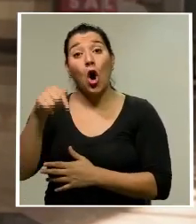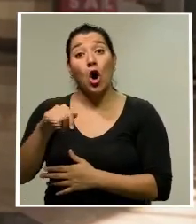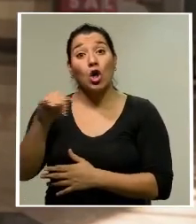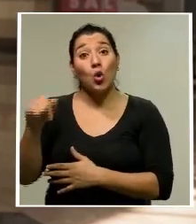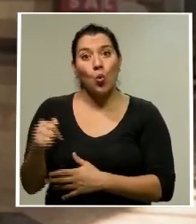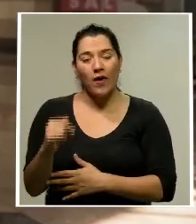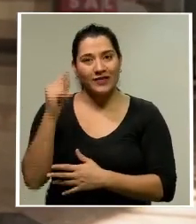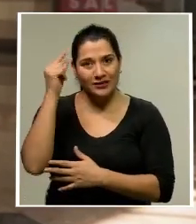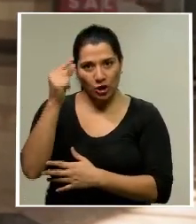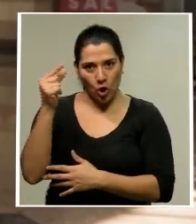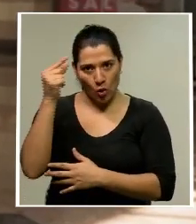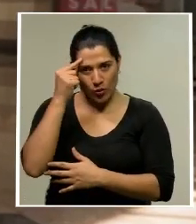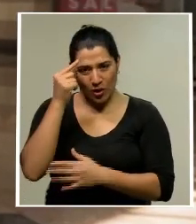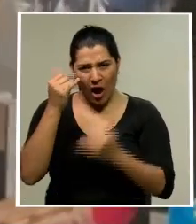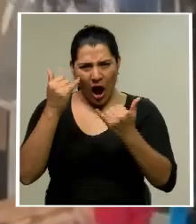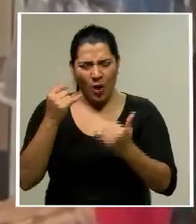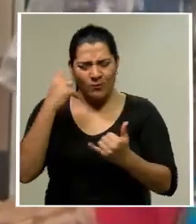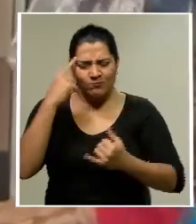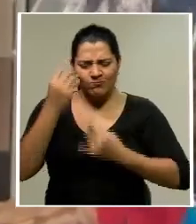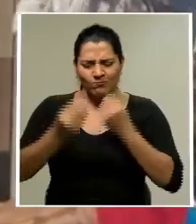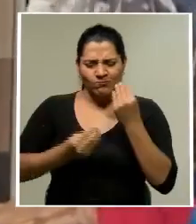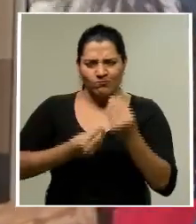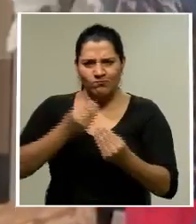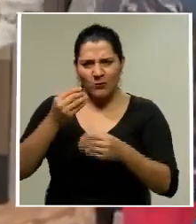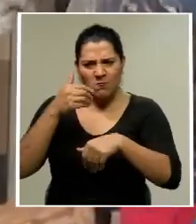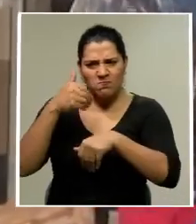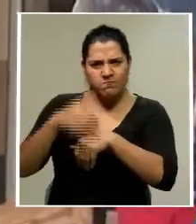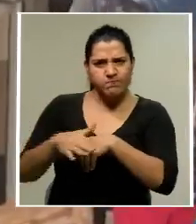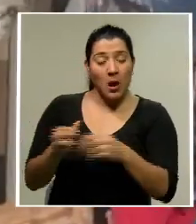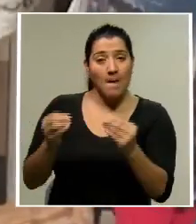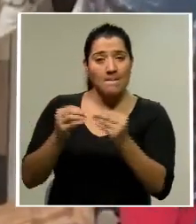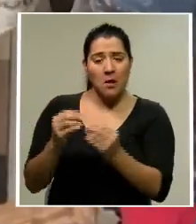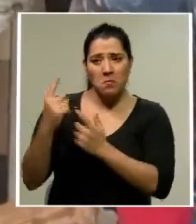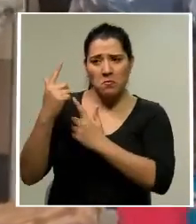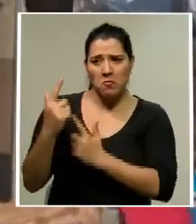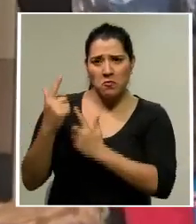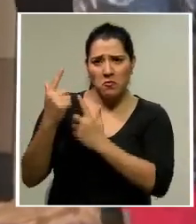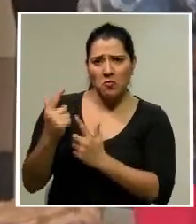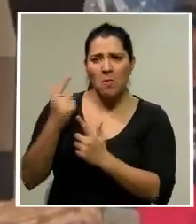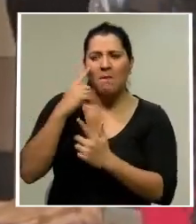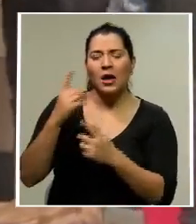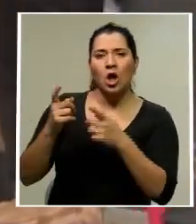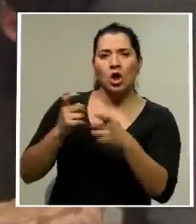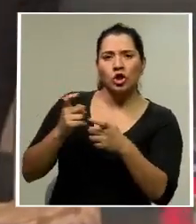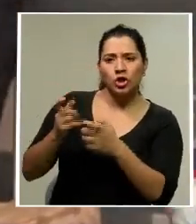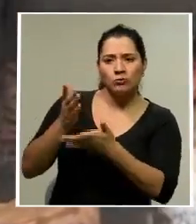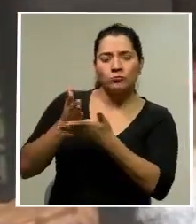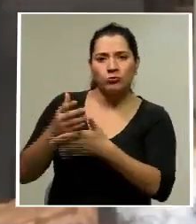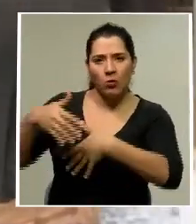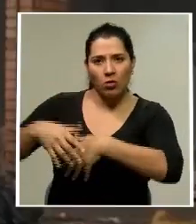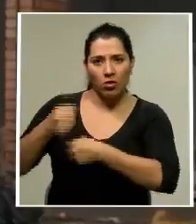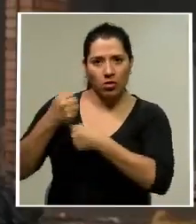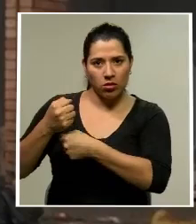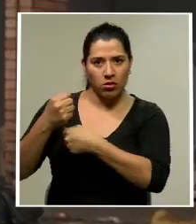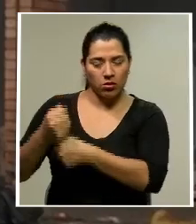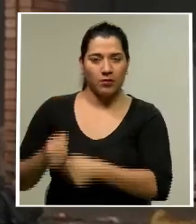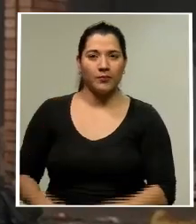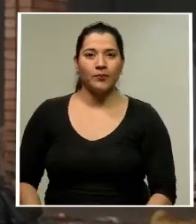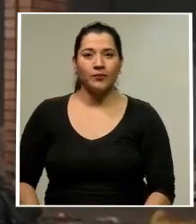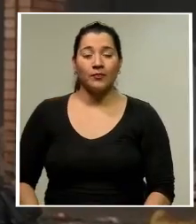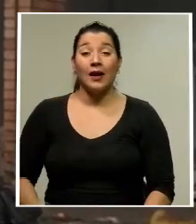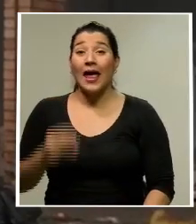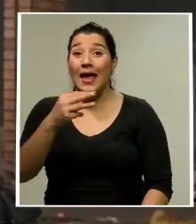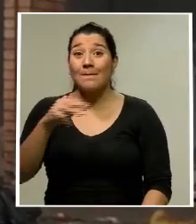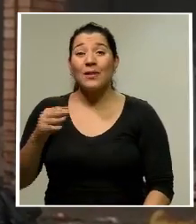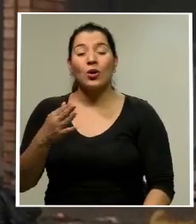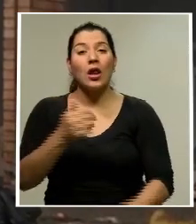que se prepara para intensificar de manera considerable el despliegue de efectivos con el fin de evitar los disturbios. El miércoles